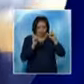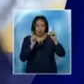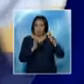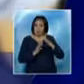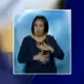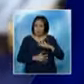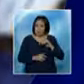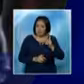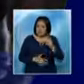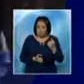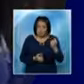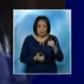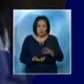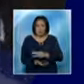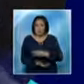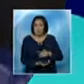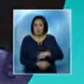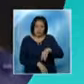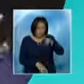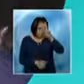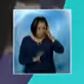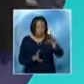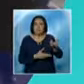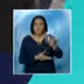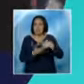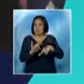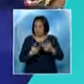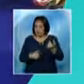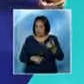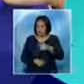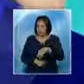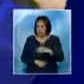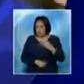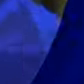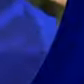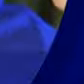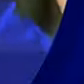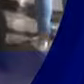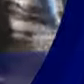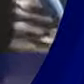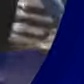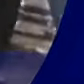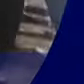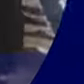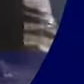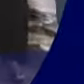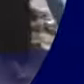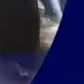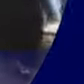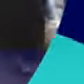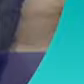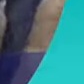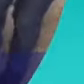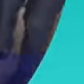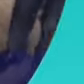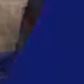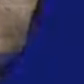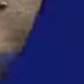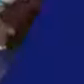ritmo criollo. Regresamos. Deja que te diga cosas al oído para que te acuerdes si no estás conmigo.